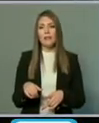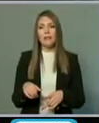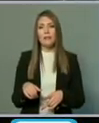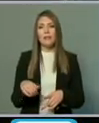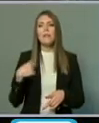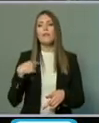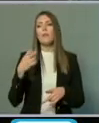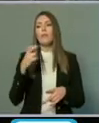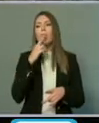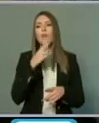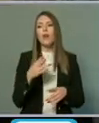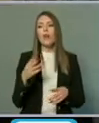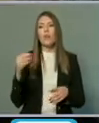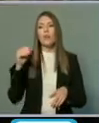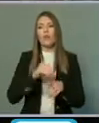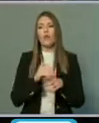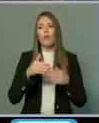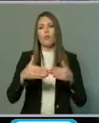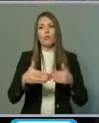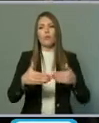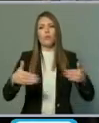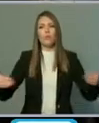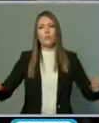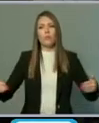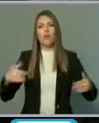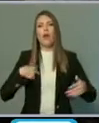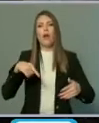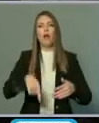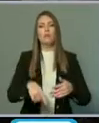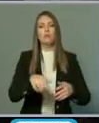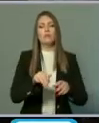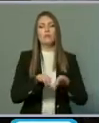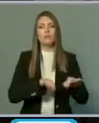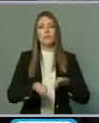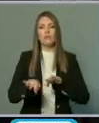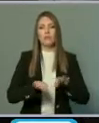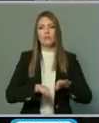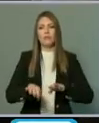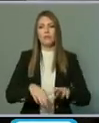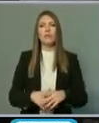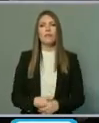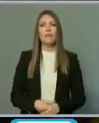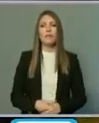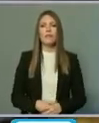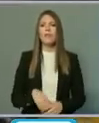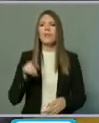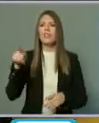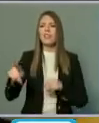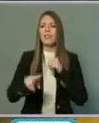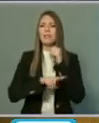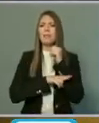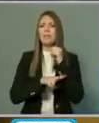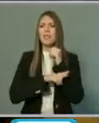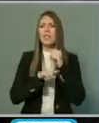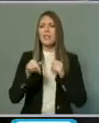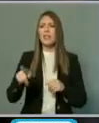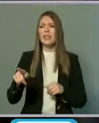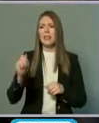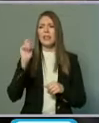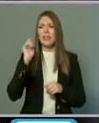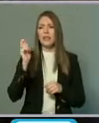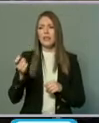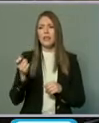decidí ponerme a trabajar aquí en el aparador. Oiga, y en aquella vitrina que no tiene vidrio, ¿qué son